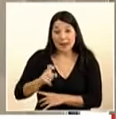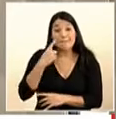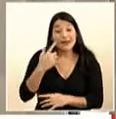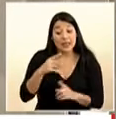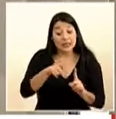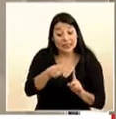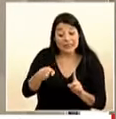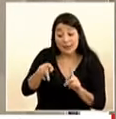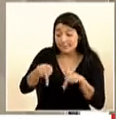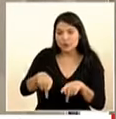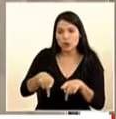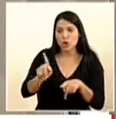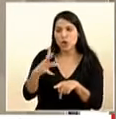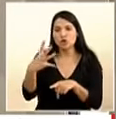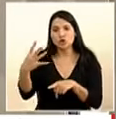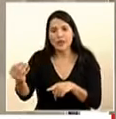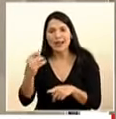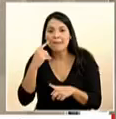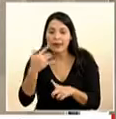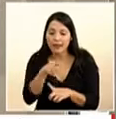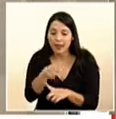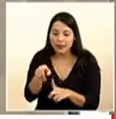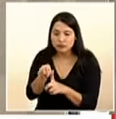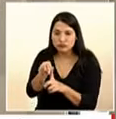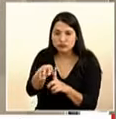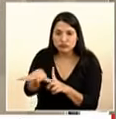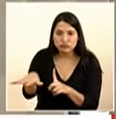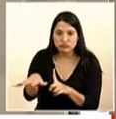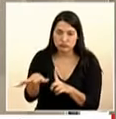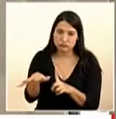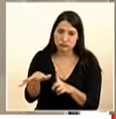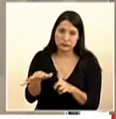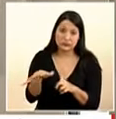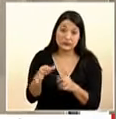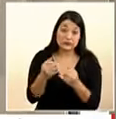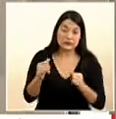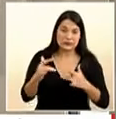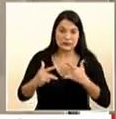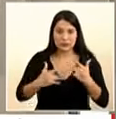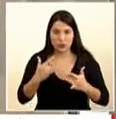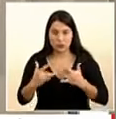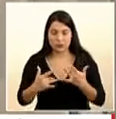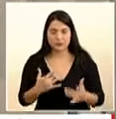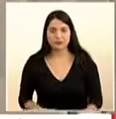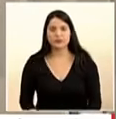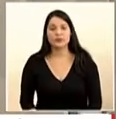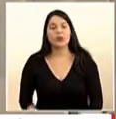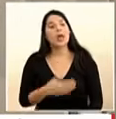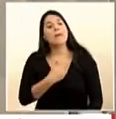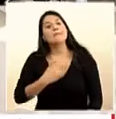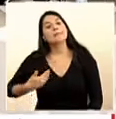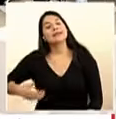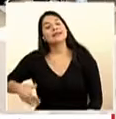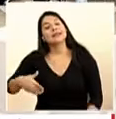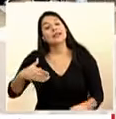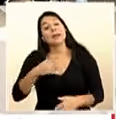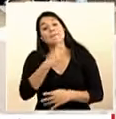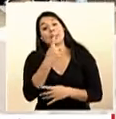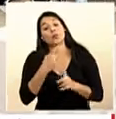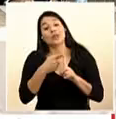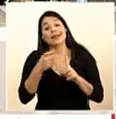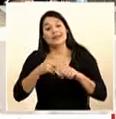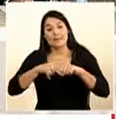también a transmitir el virus sin incluso tener síntomas presidente no llega una consulta pero